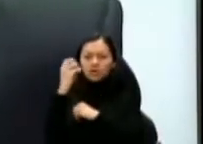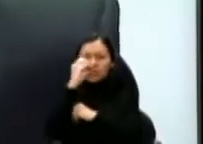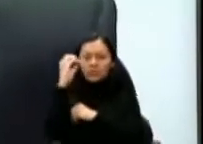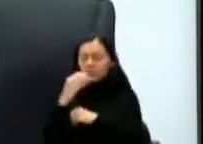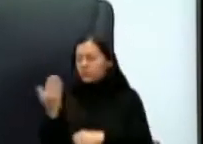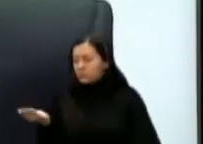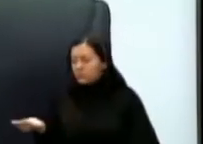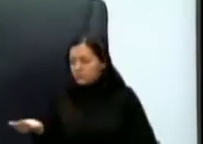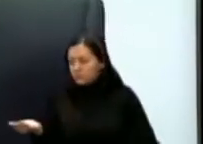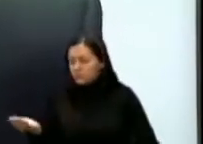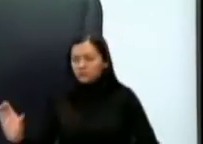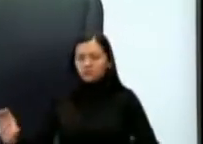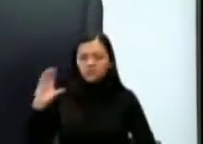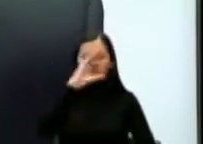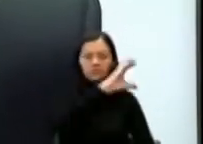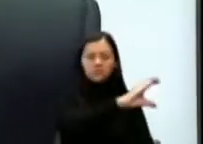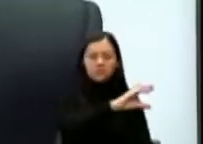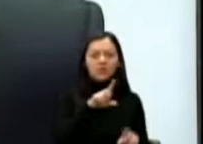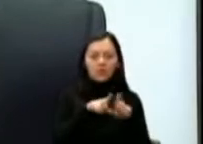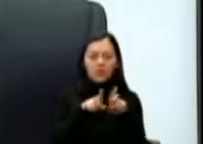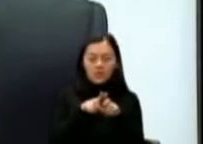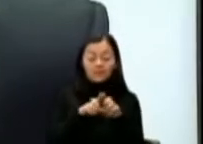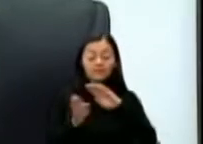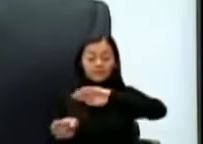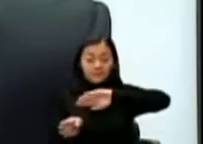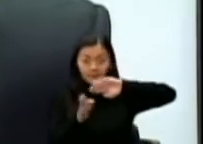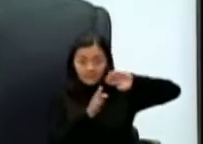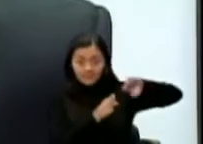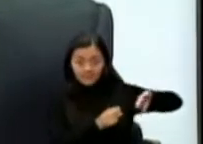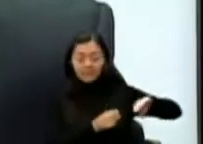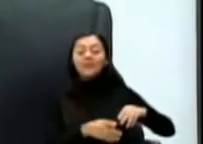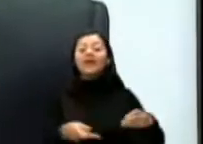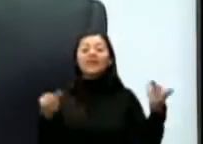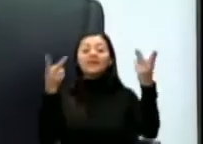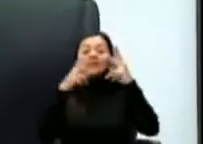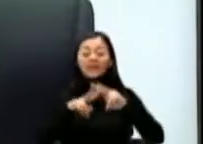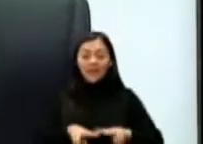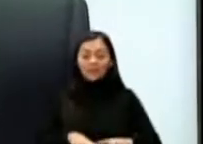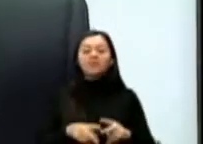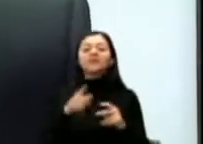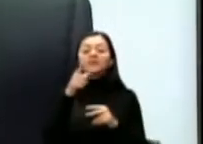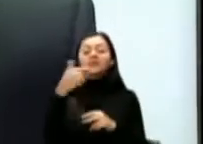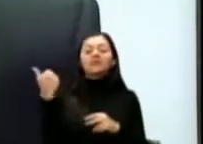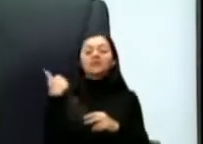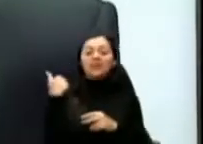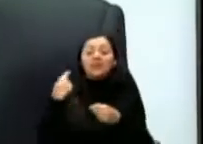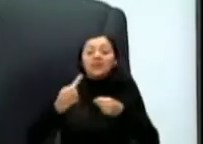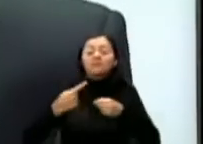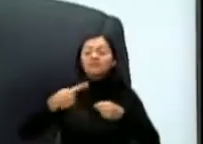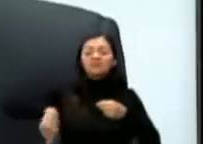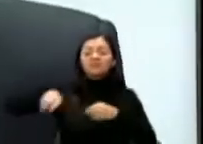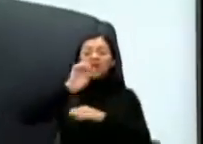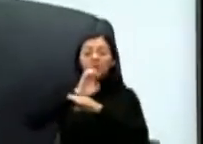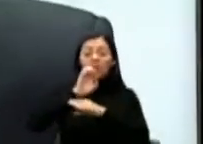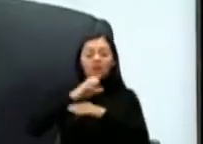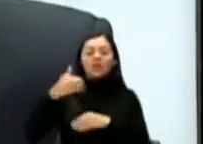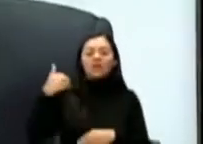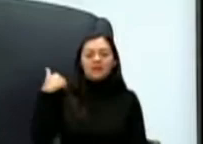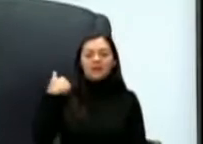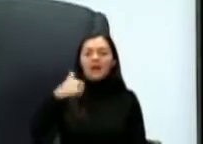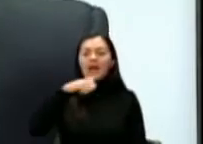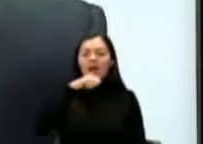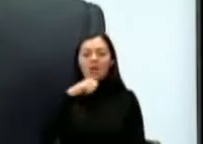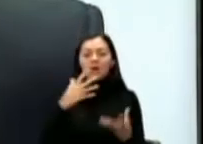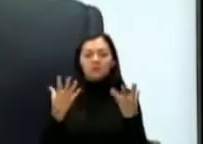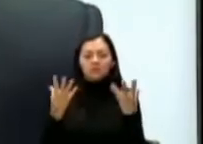tiene también recursos hídricos que se pueden transformar en energía renovable energía que no contamine podemos